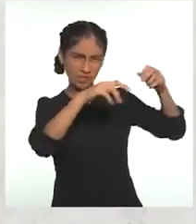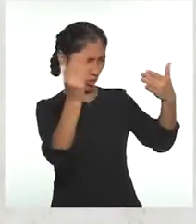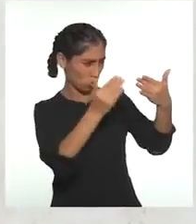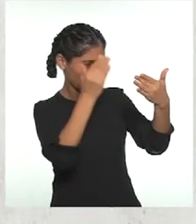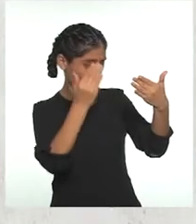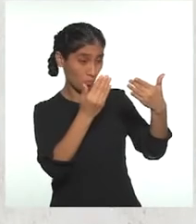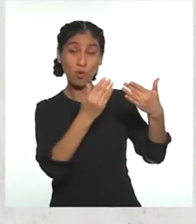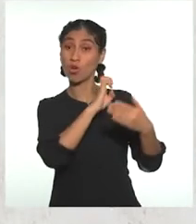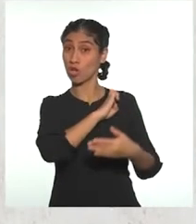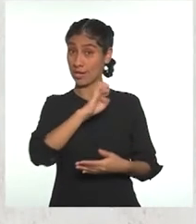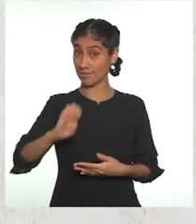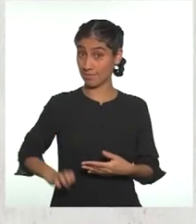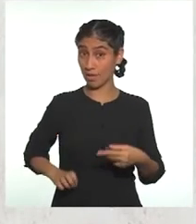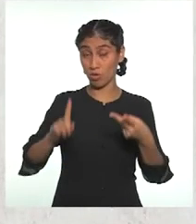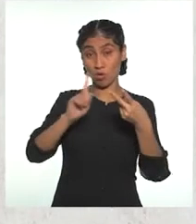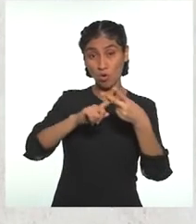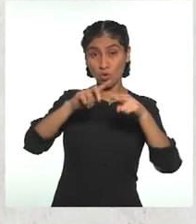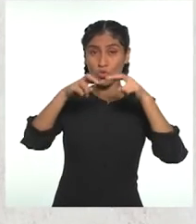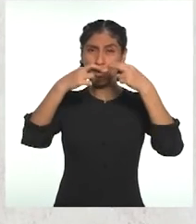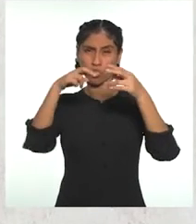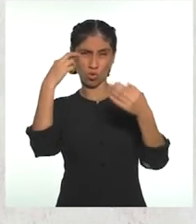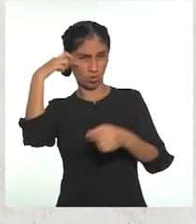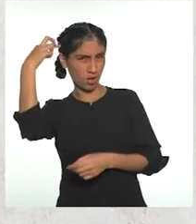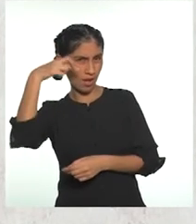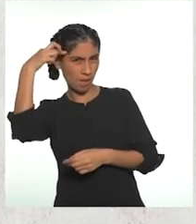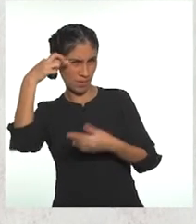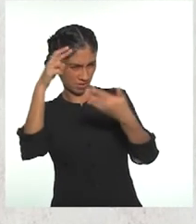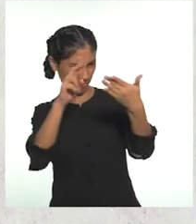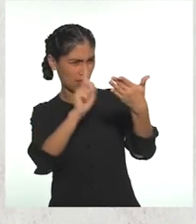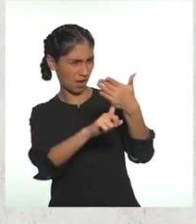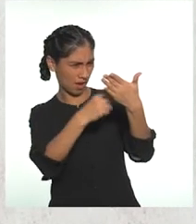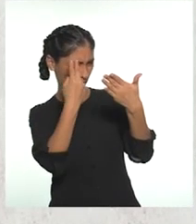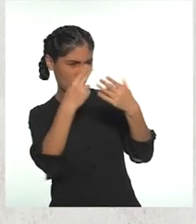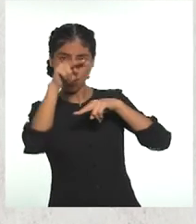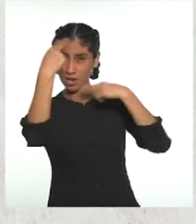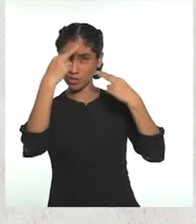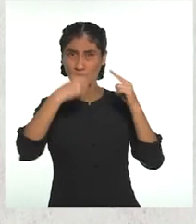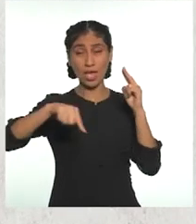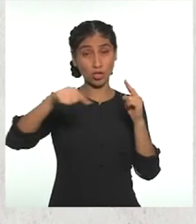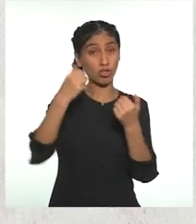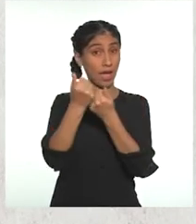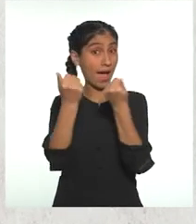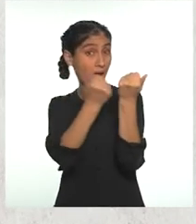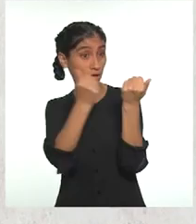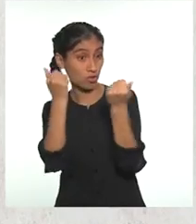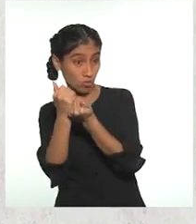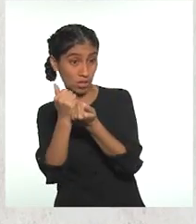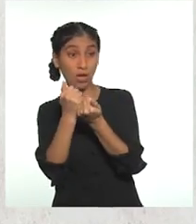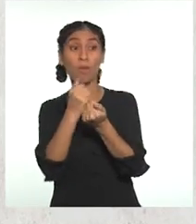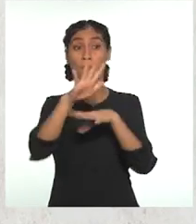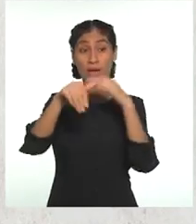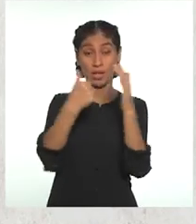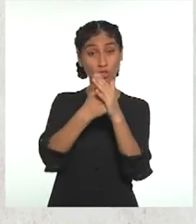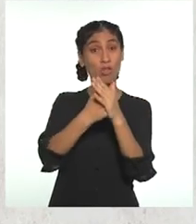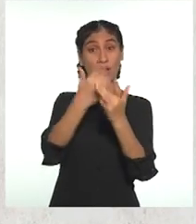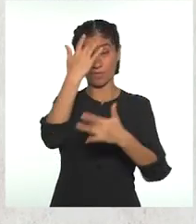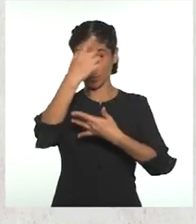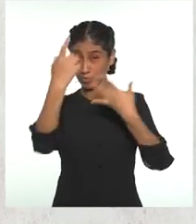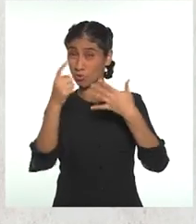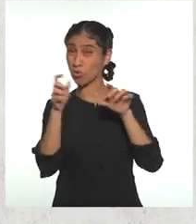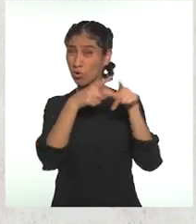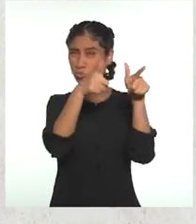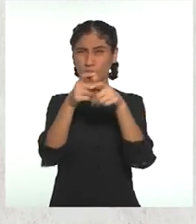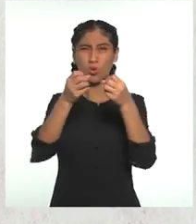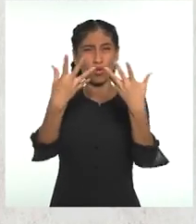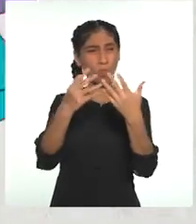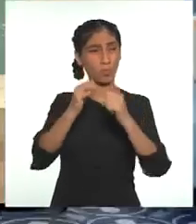investigado sobre cómo los gobiernos y la prensa contribuyeron a enfrentar las pandemias en nuestro país entre los años 1980 y 2000.